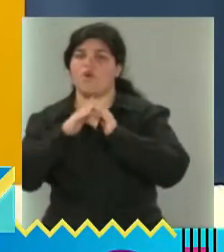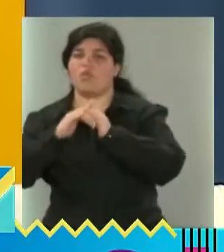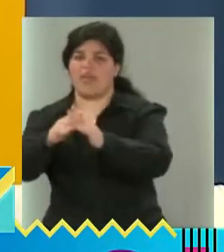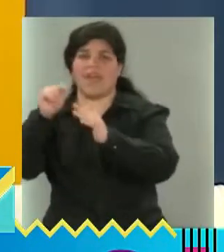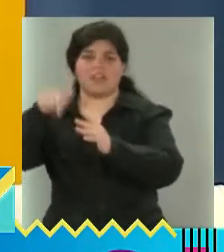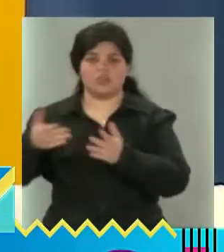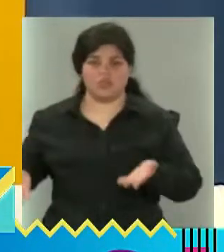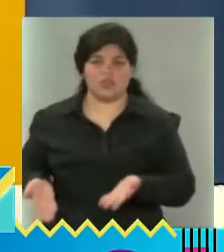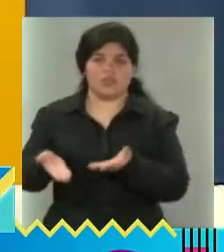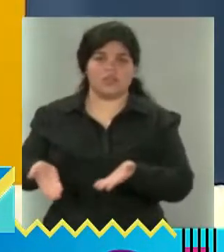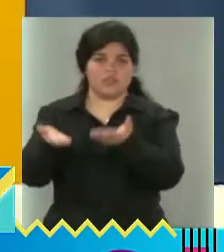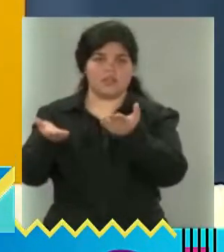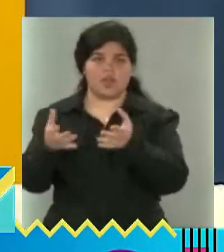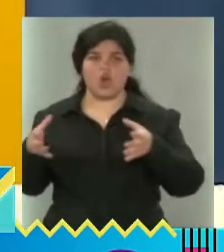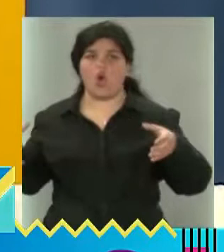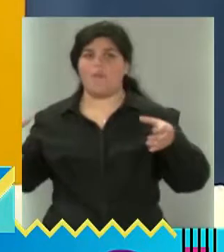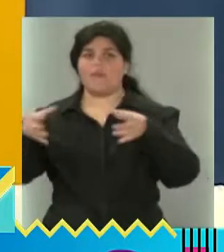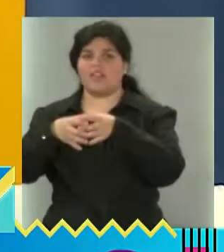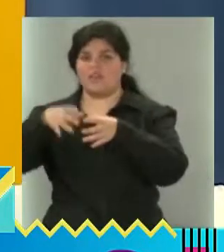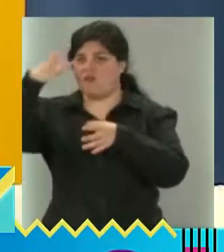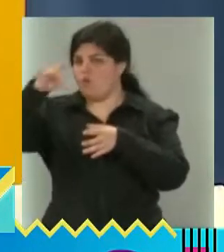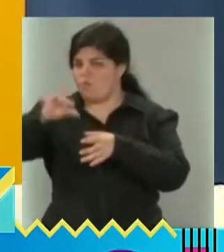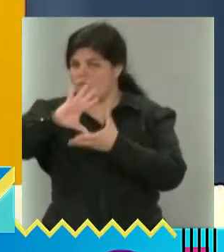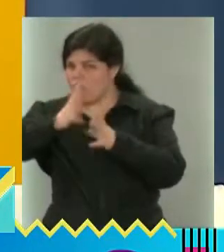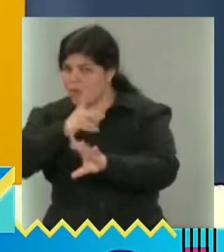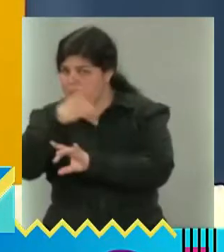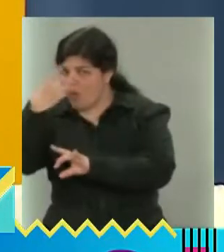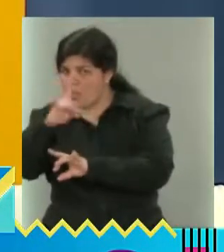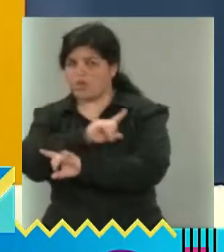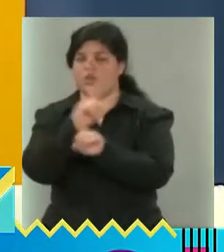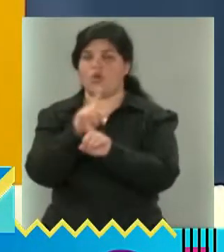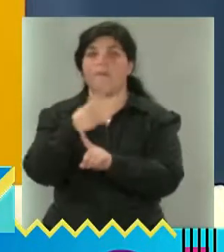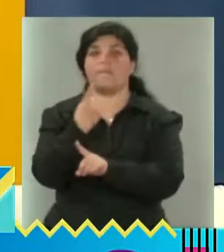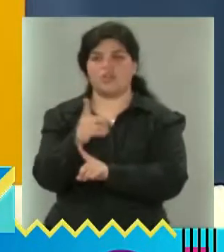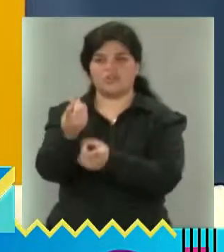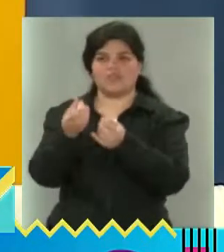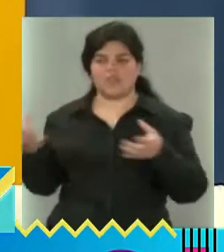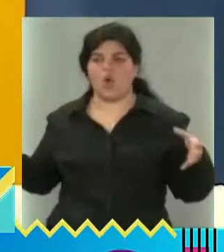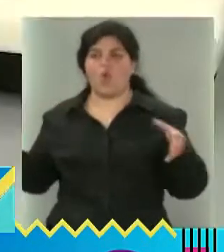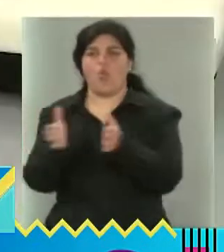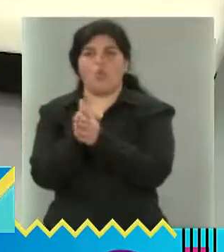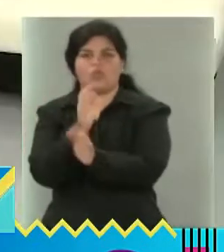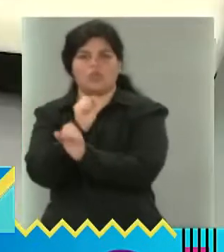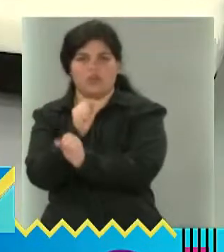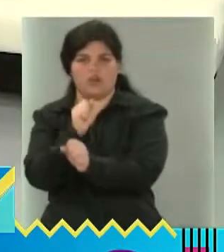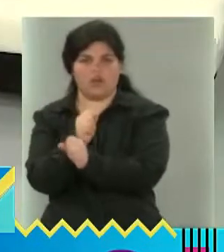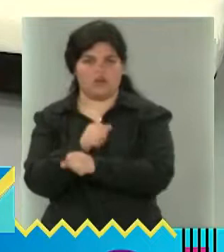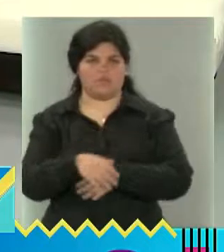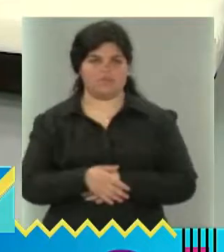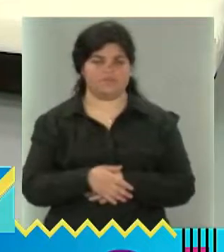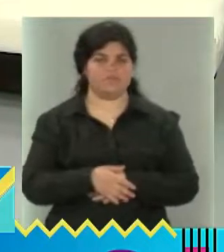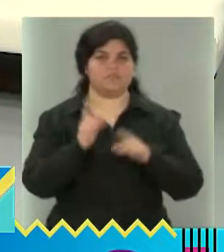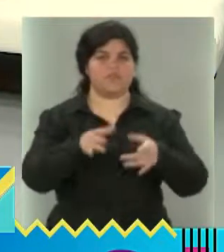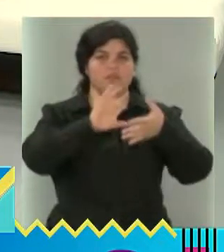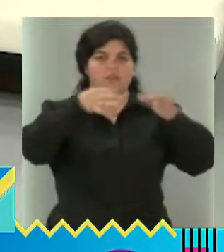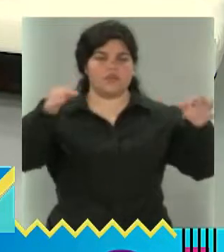cultivar. El cooperativismo no es la única forma de integración, pero yo creo que la integración es fundamental para Bueno, digo una frase que dijo